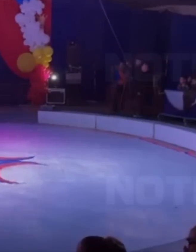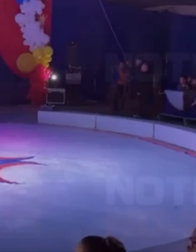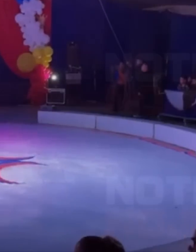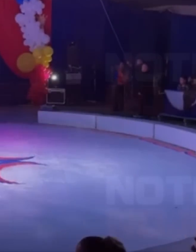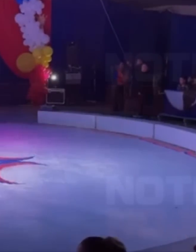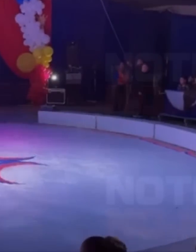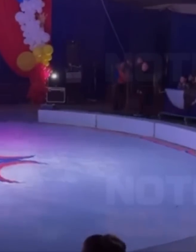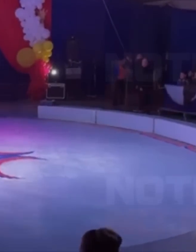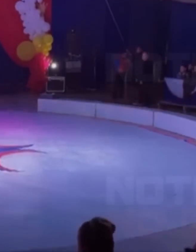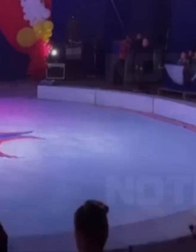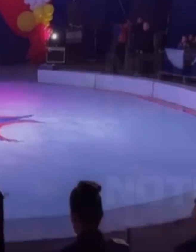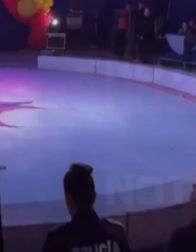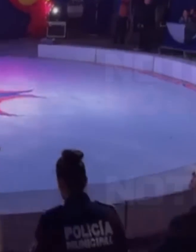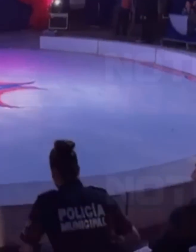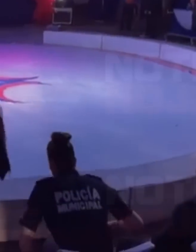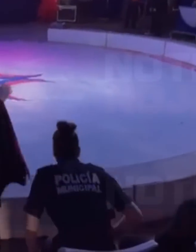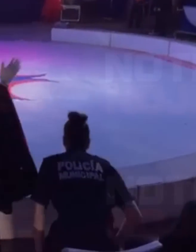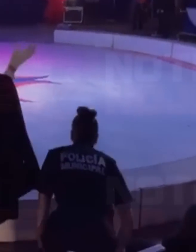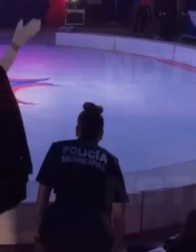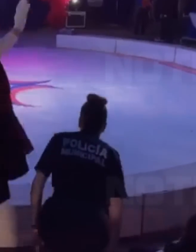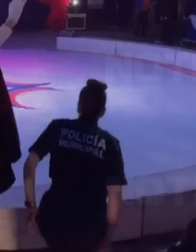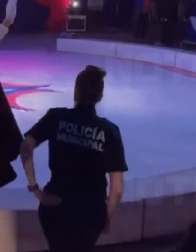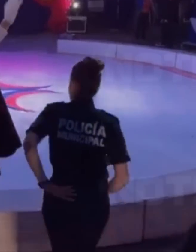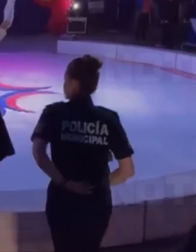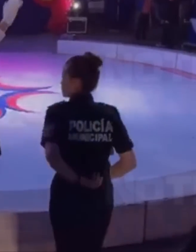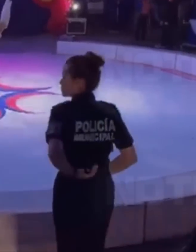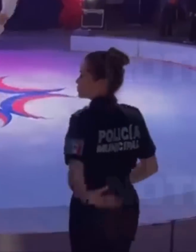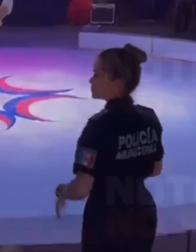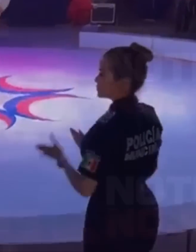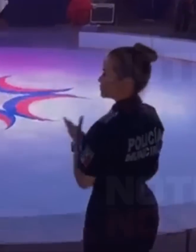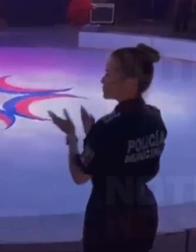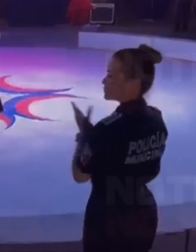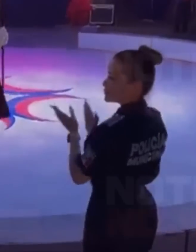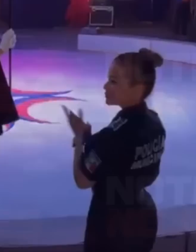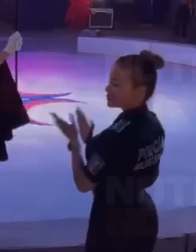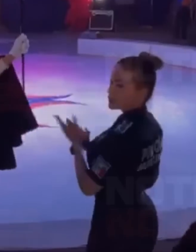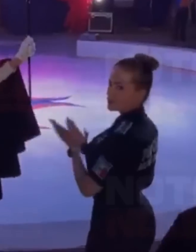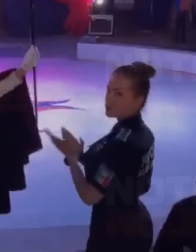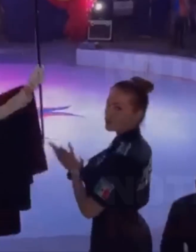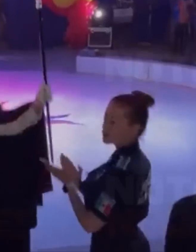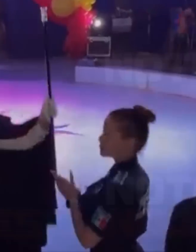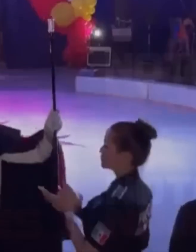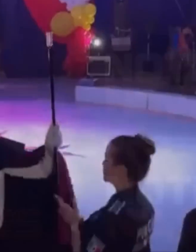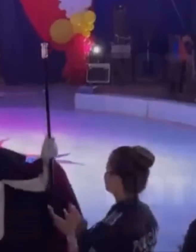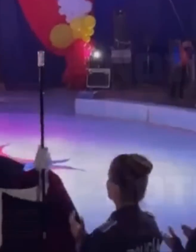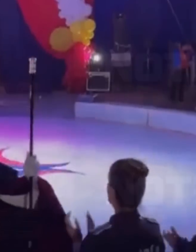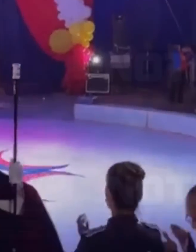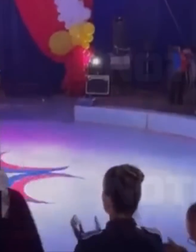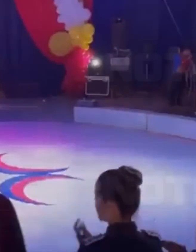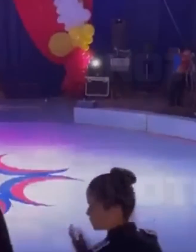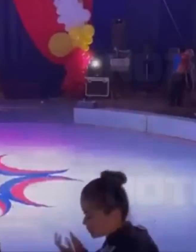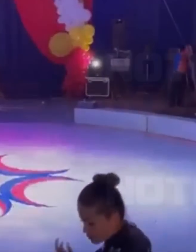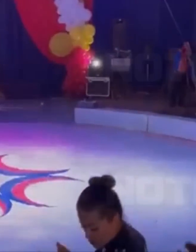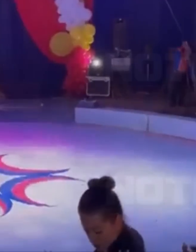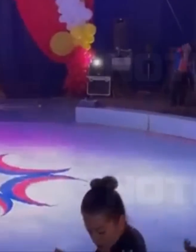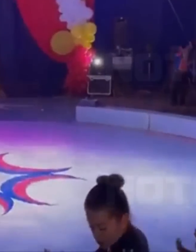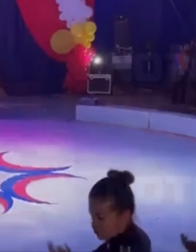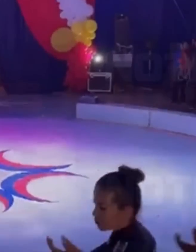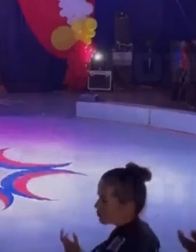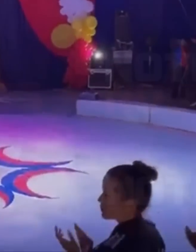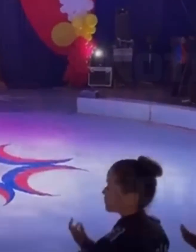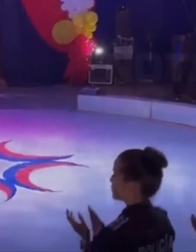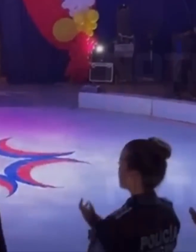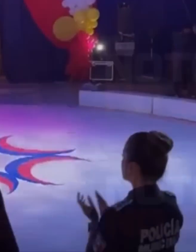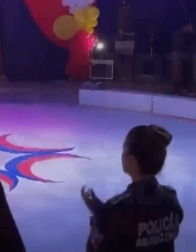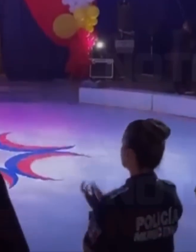de Ensenada, licenciado Armando Ayala Robles, y a sus funcionarios. Gracias, presidente. Gracias, les decimos. Con